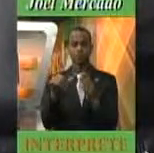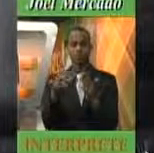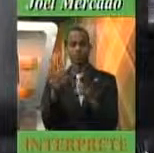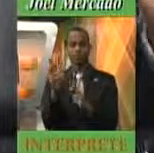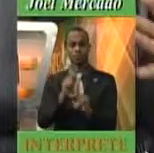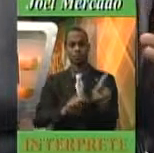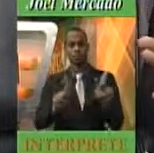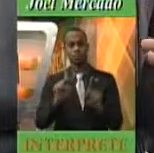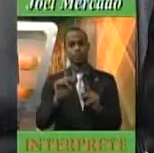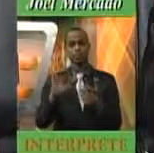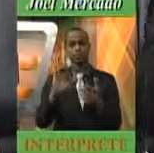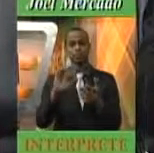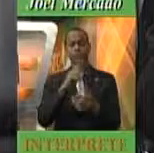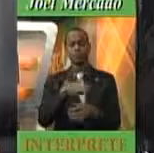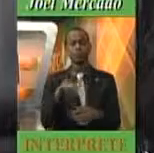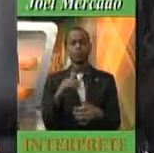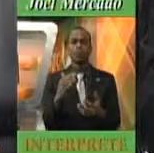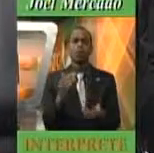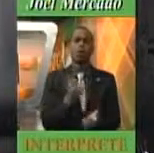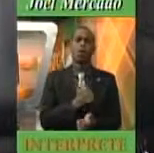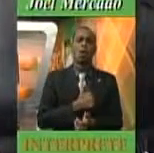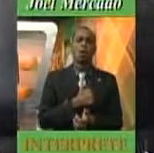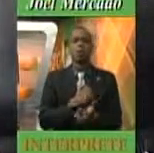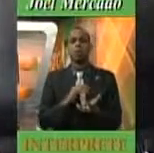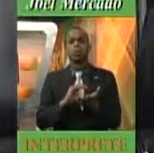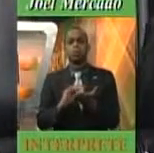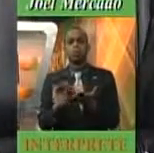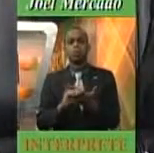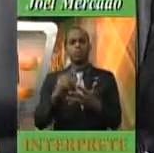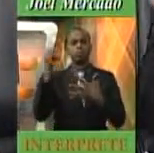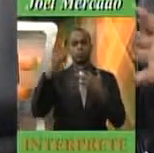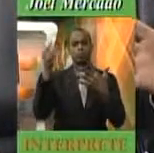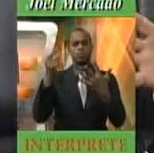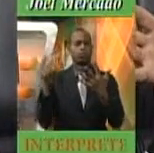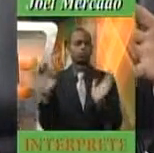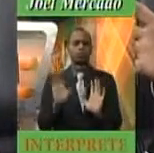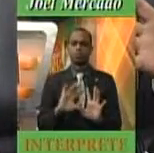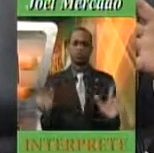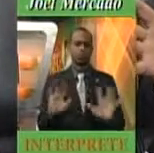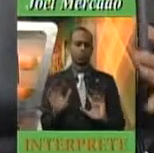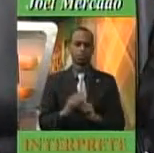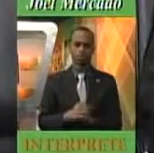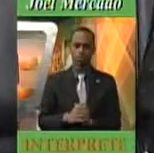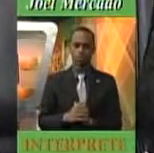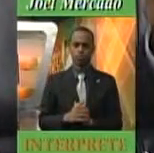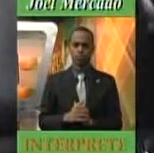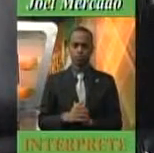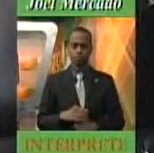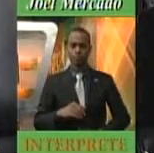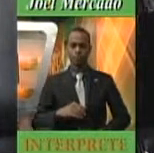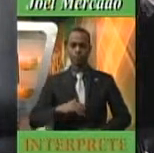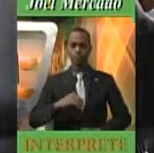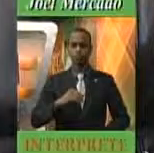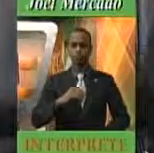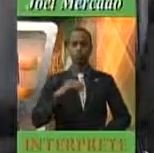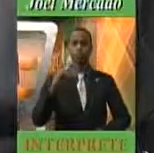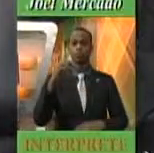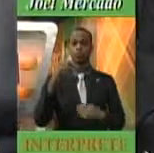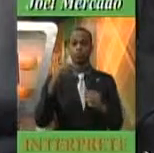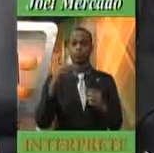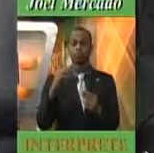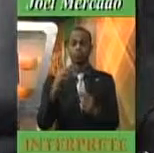que ya no haya ninguna excusa de ningún ingeniero ni de ningún planificador con esto. Por ejemplo, a propósito de algún